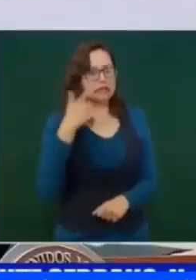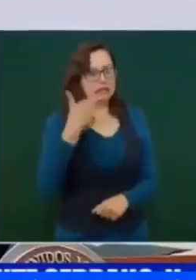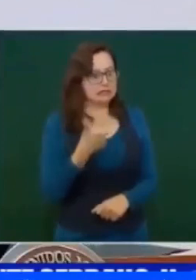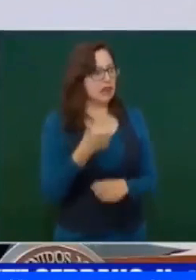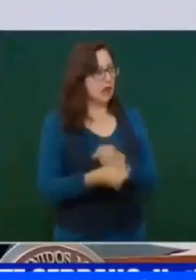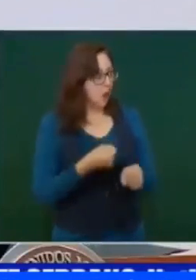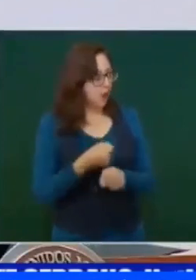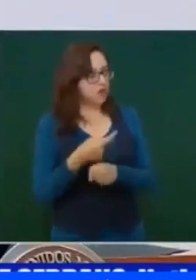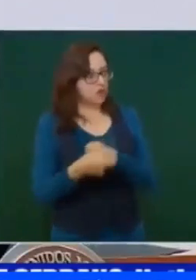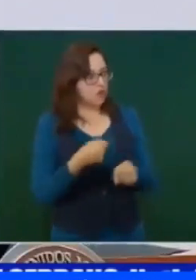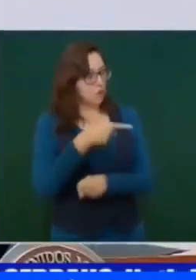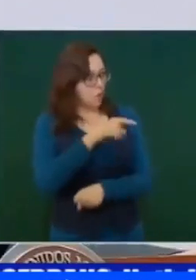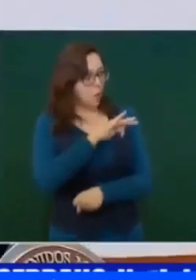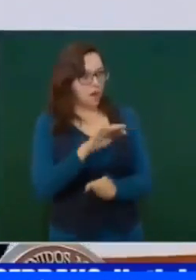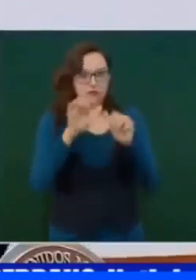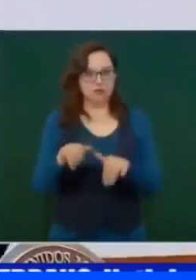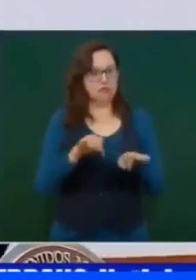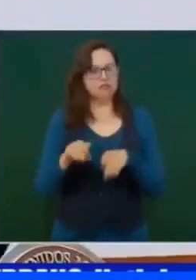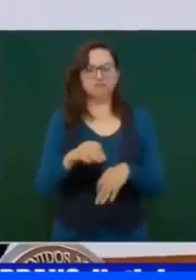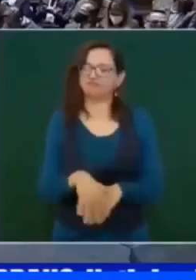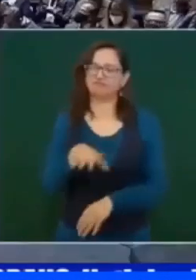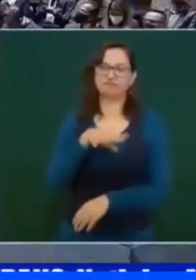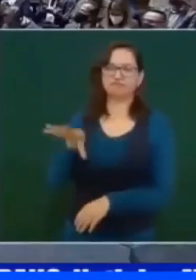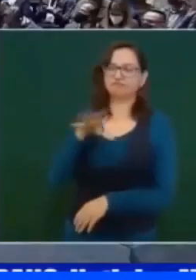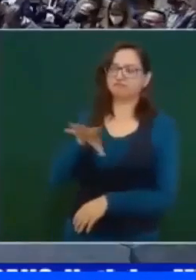año tras año tras año.